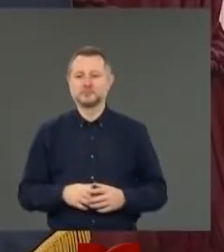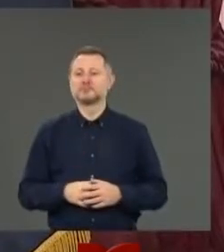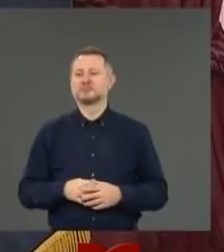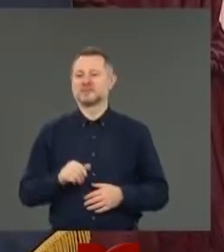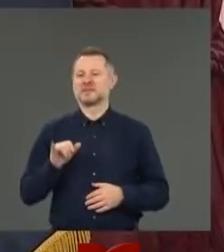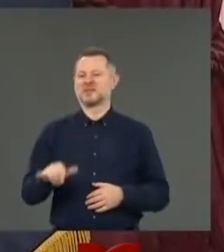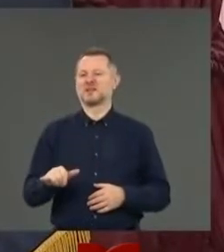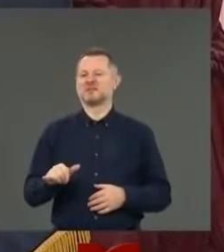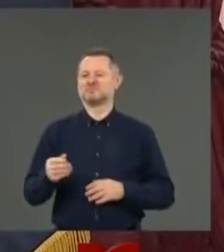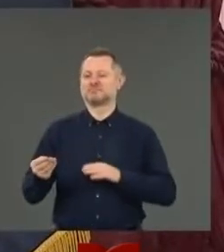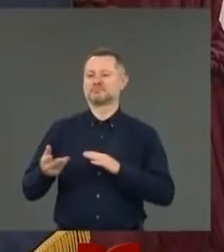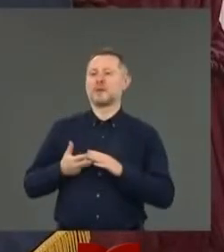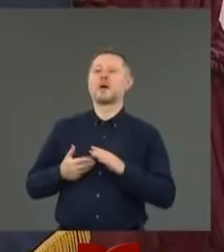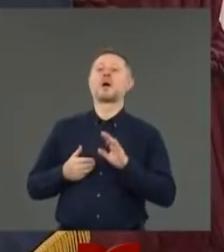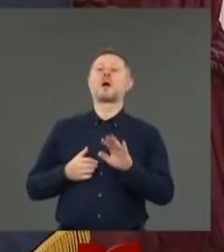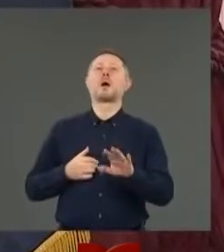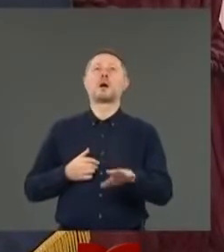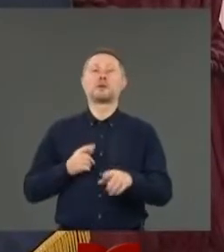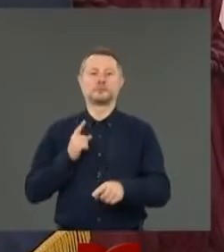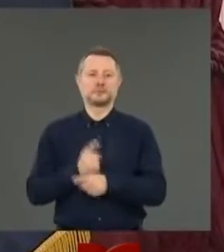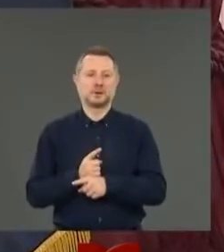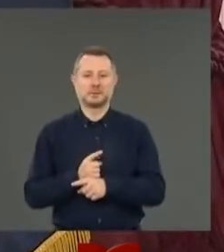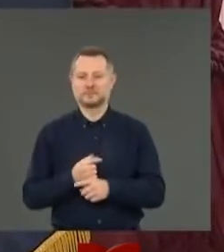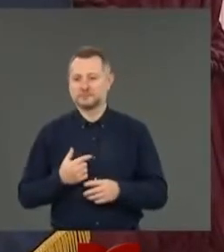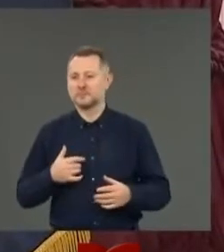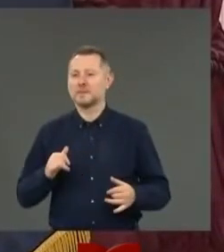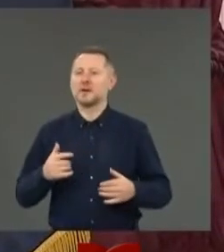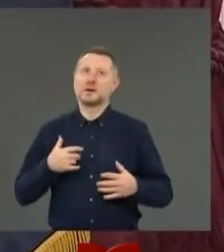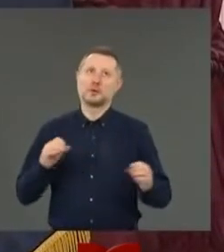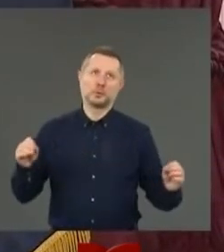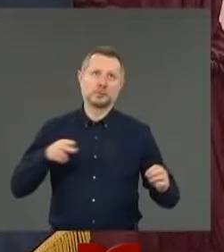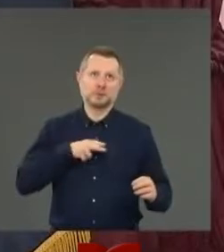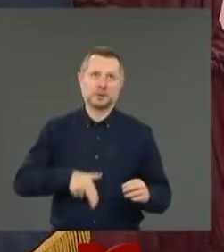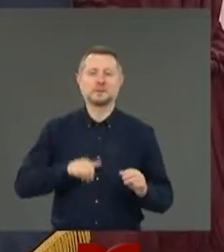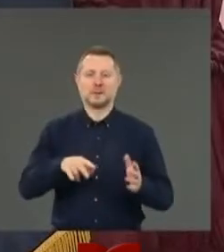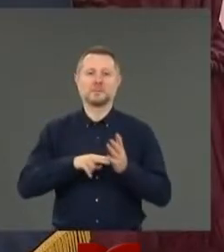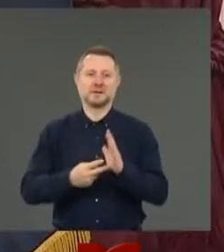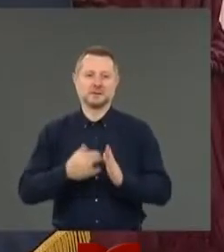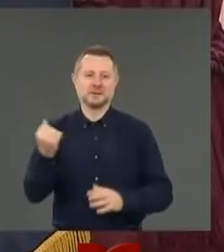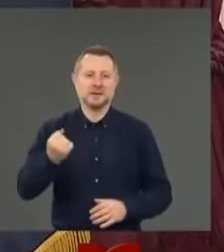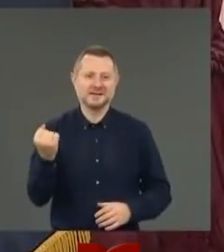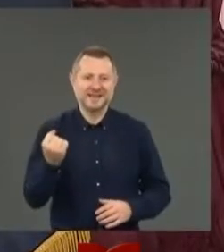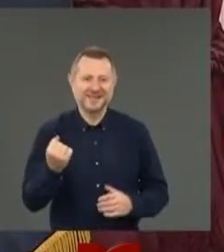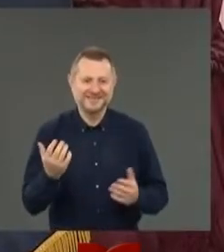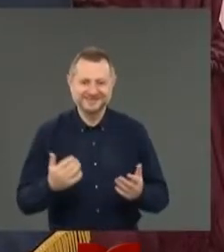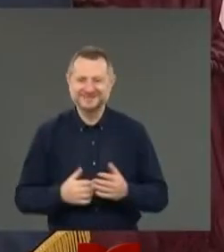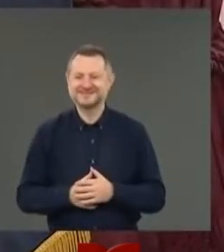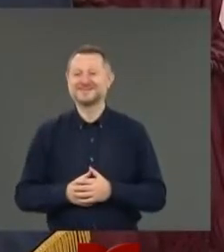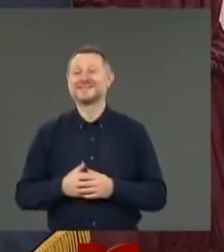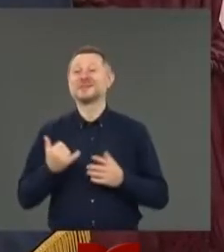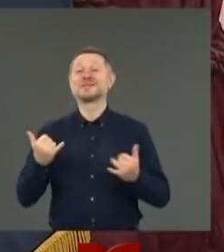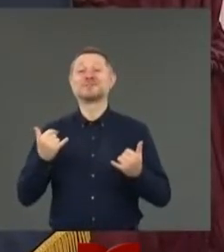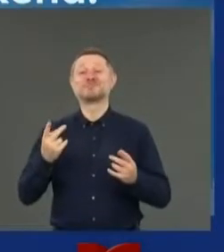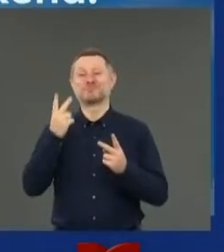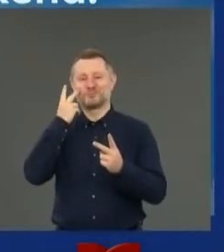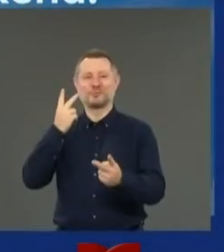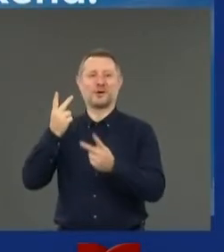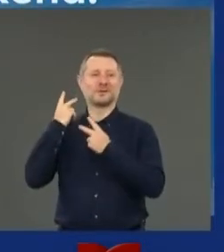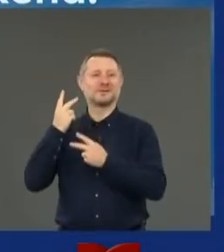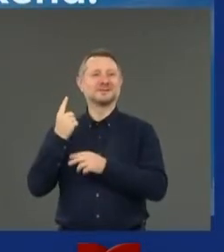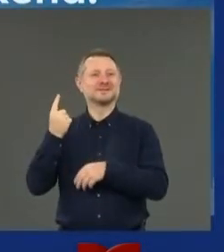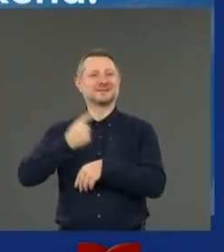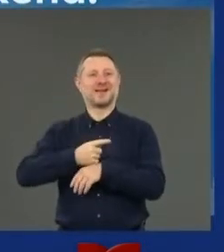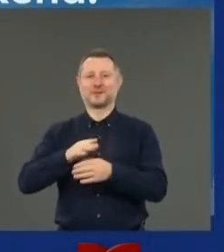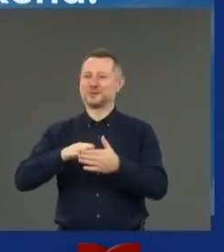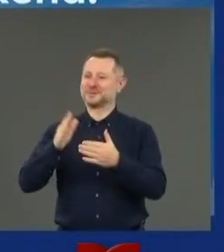el coronavirus. Vamos a escucharlo. Today is Saturday of Memorial Day weekend. Hoy es sábado, fin